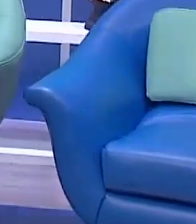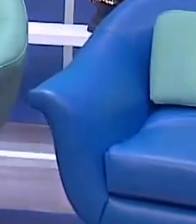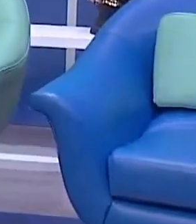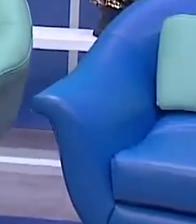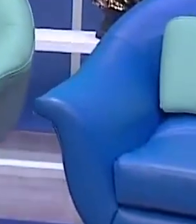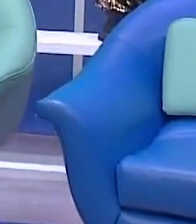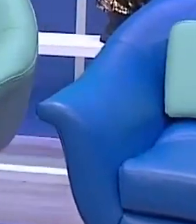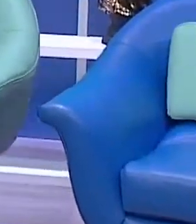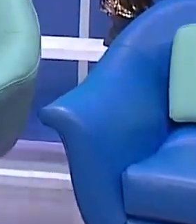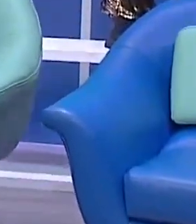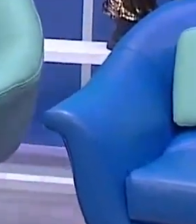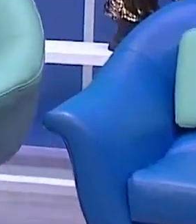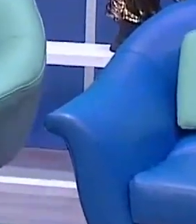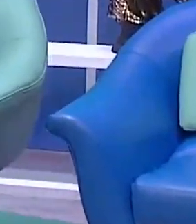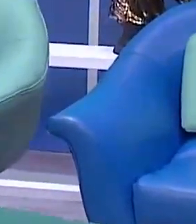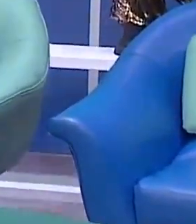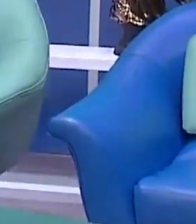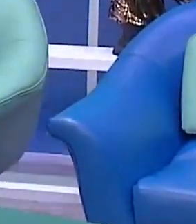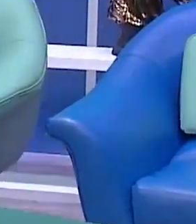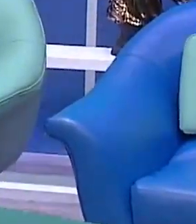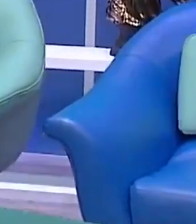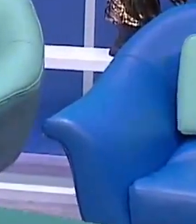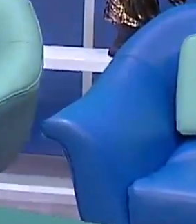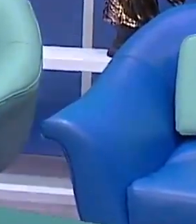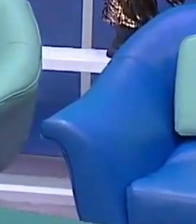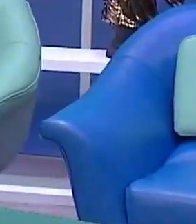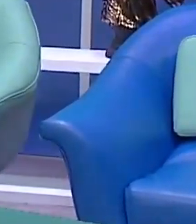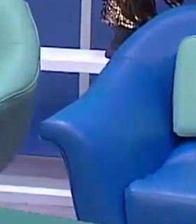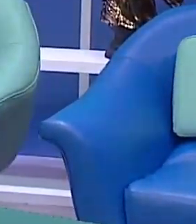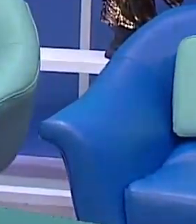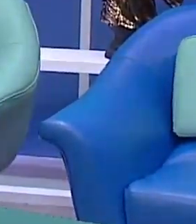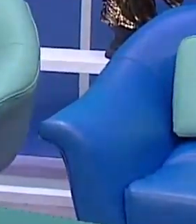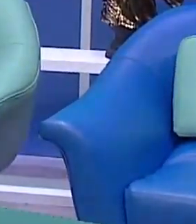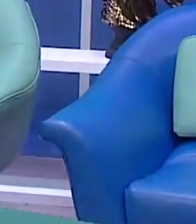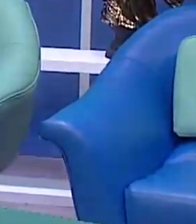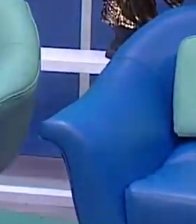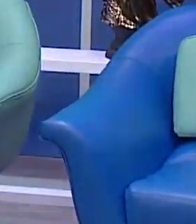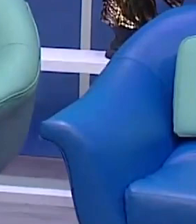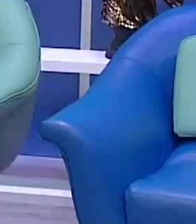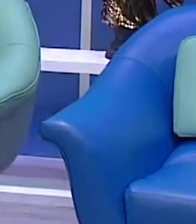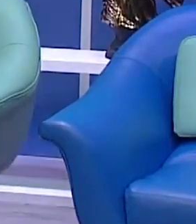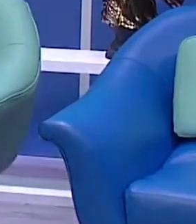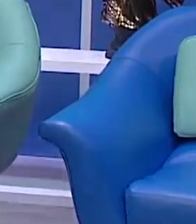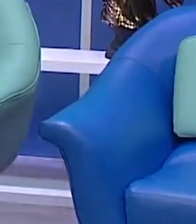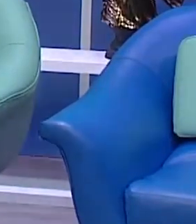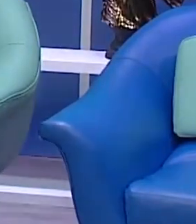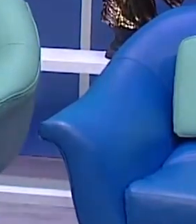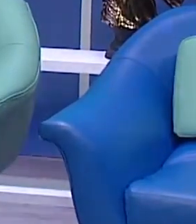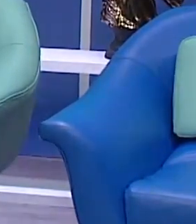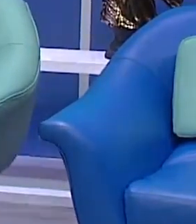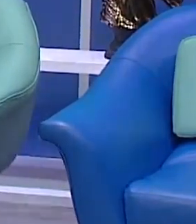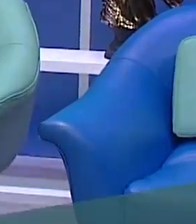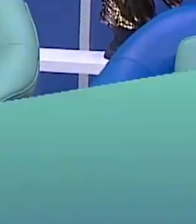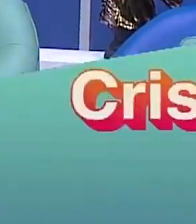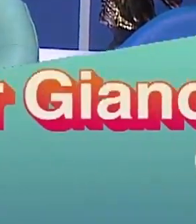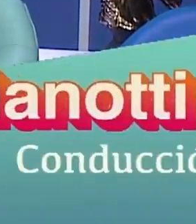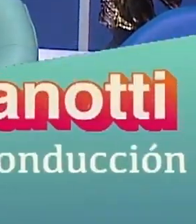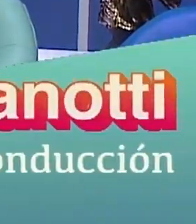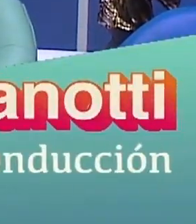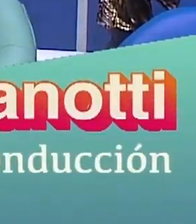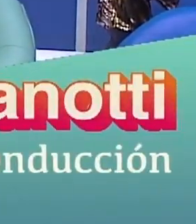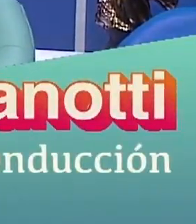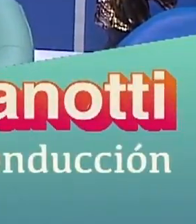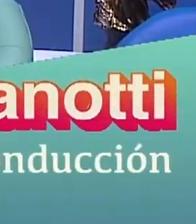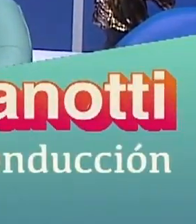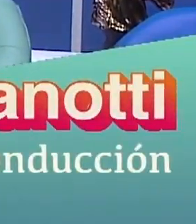Fátima, querida. Muy buenos días a todos los que ya están aquí conectados, nosotros listos para contarles todo lo que tenemos hoy en el programa. Ya sabes que también te conectas en redes